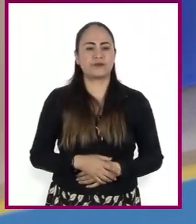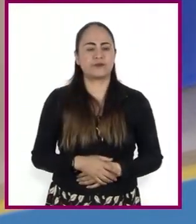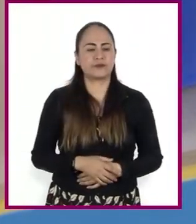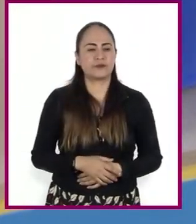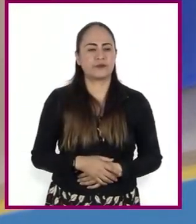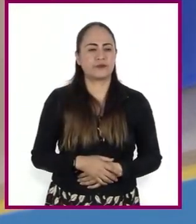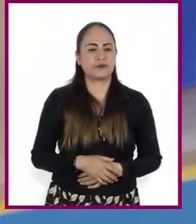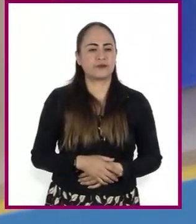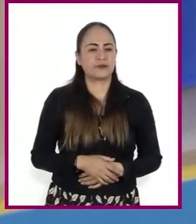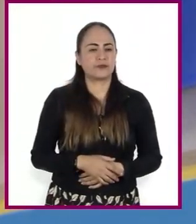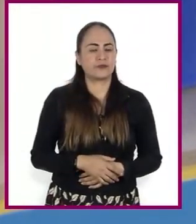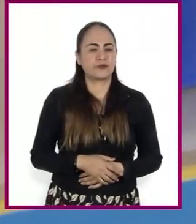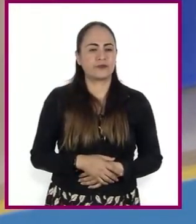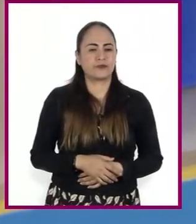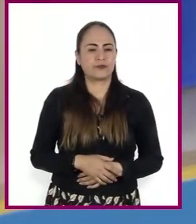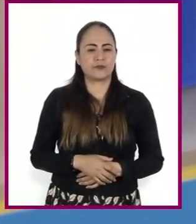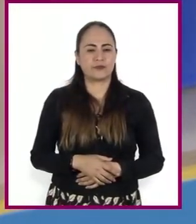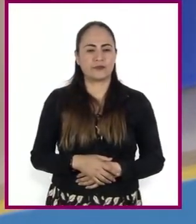centímetros.